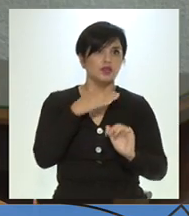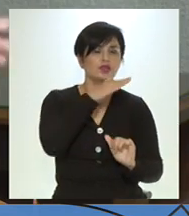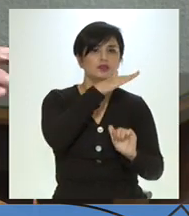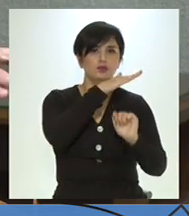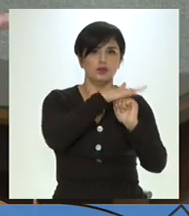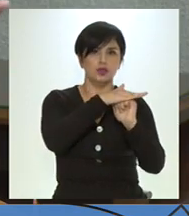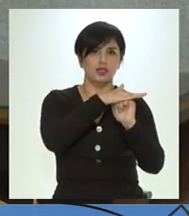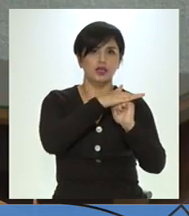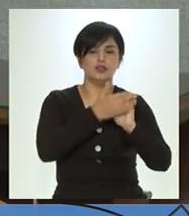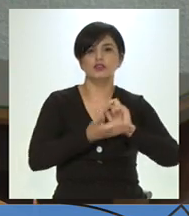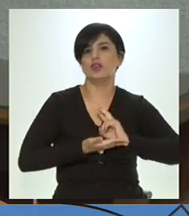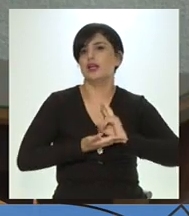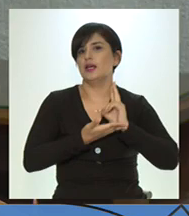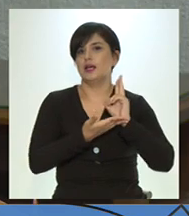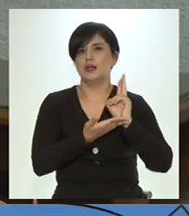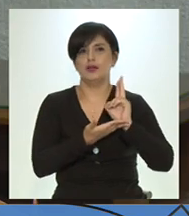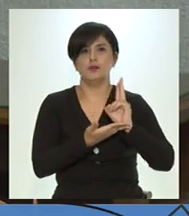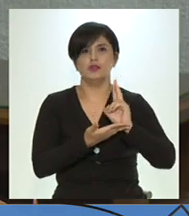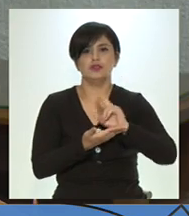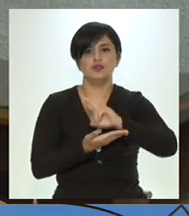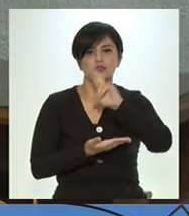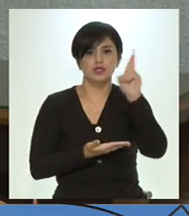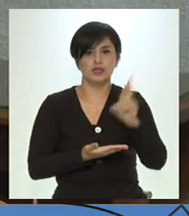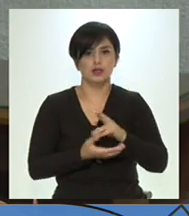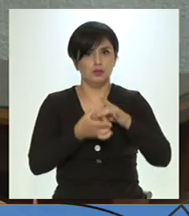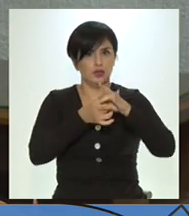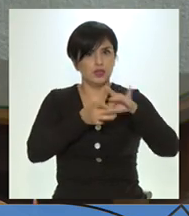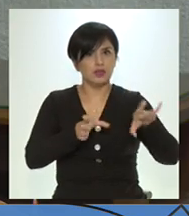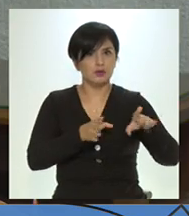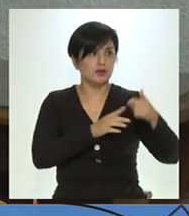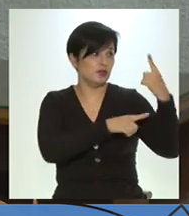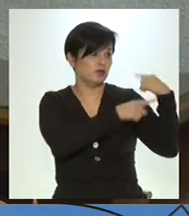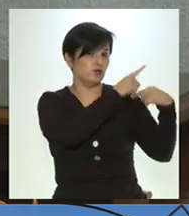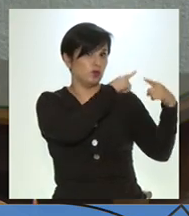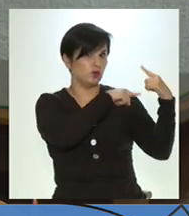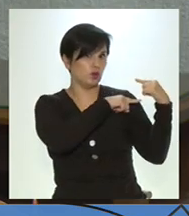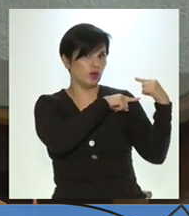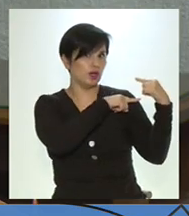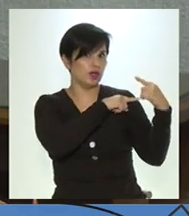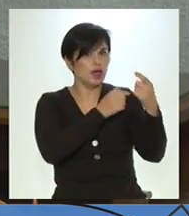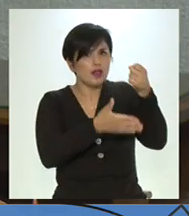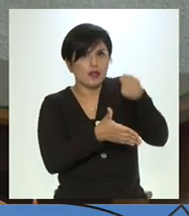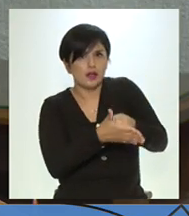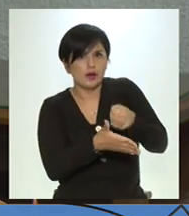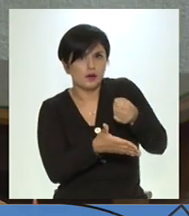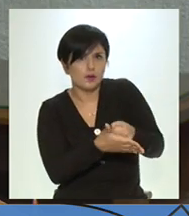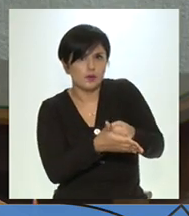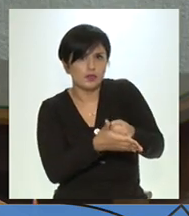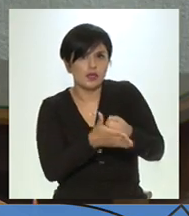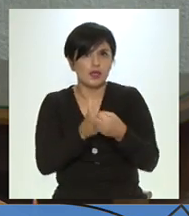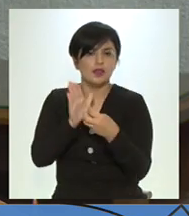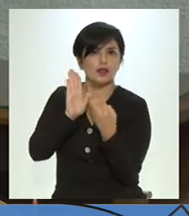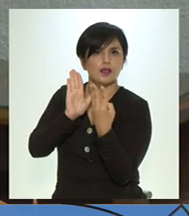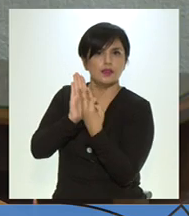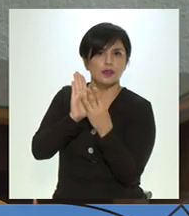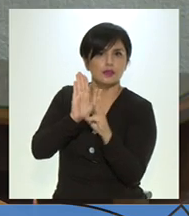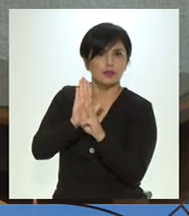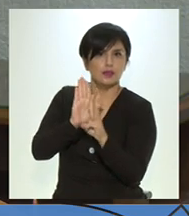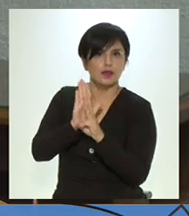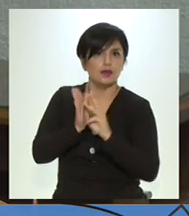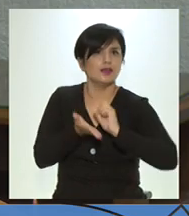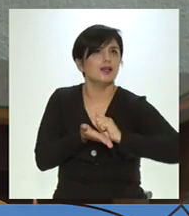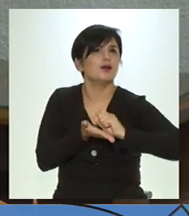imaginaria de la república democrática de su pasado de sus luchas de su identidad y de su proyección